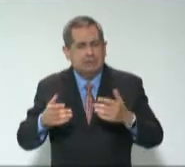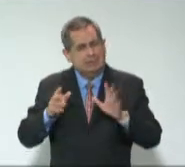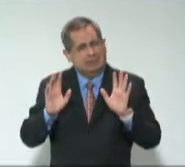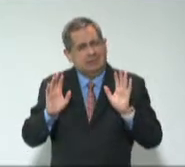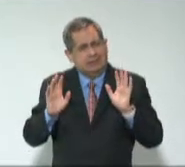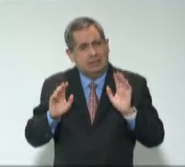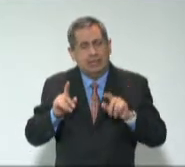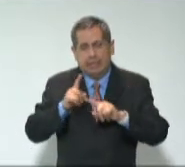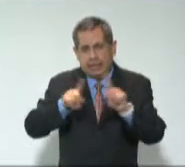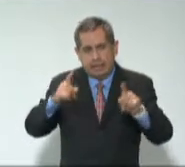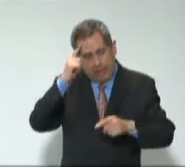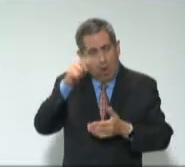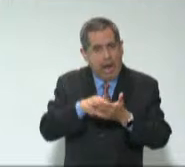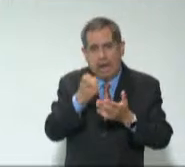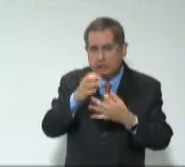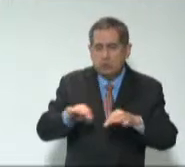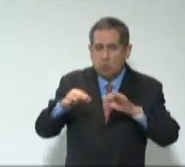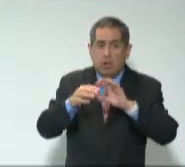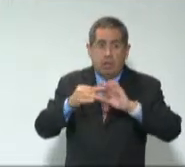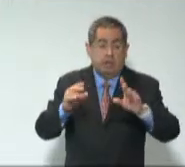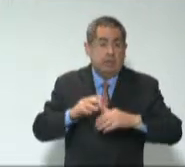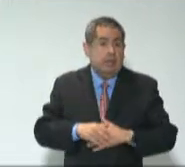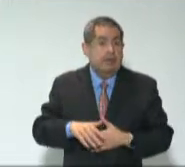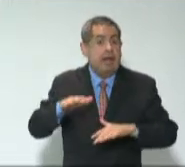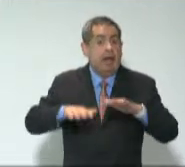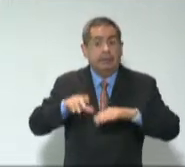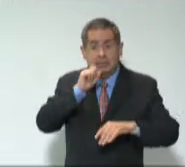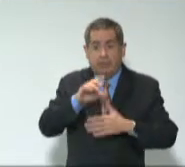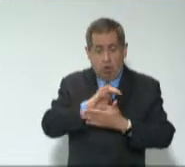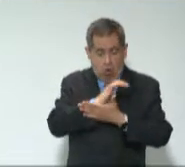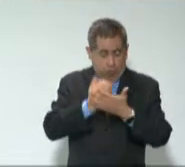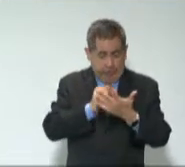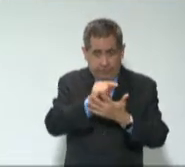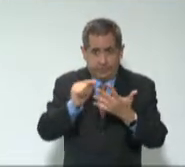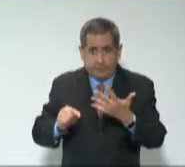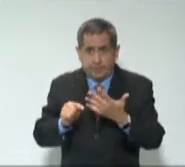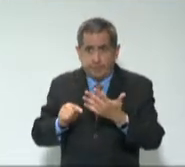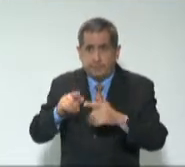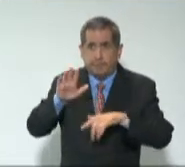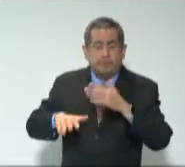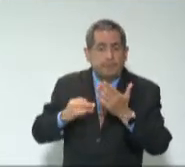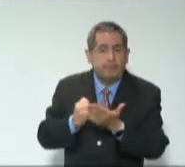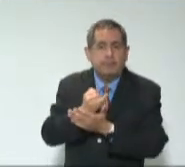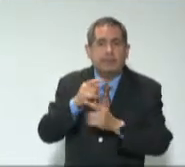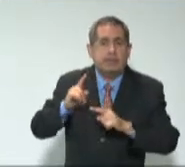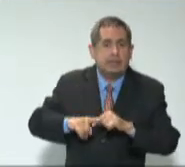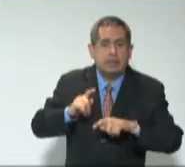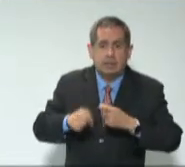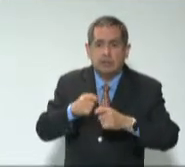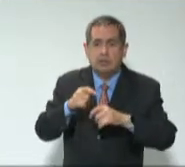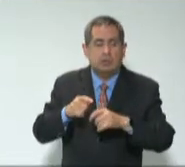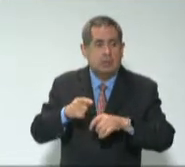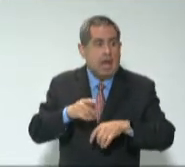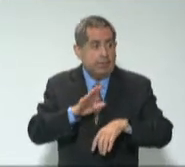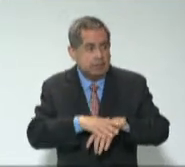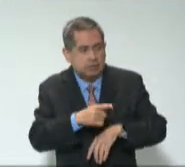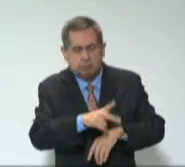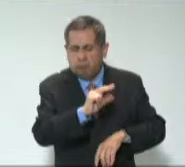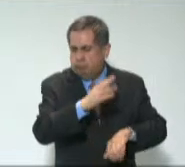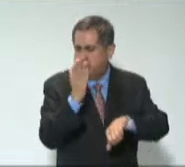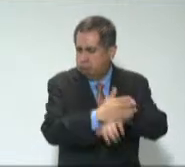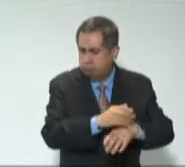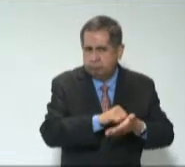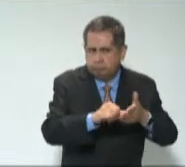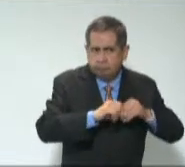etcétera creo que eso es importante y muchas veces también estos contratos no se les sigue cuando a veces también hay una sanción al proveedor en